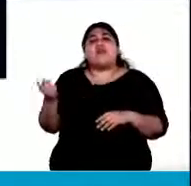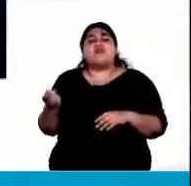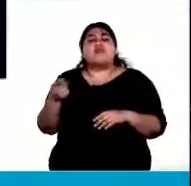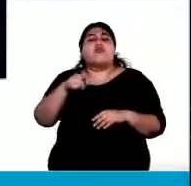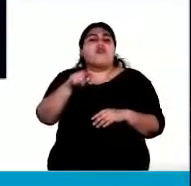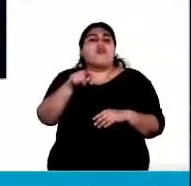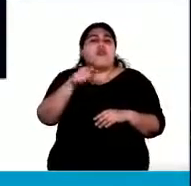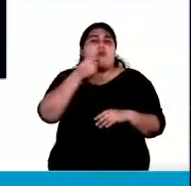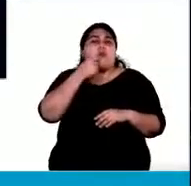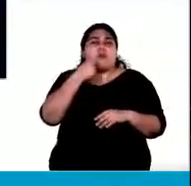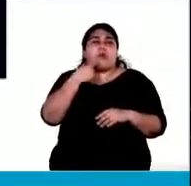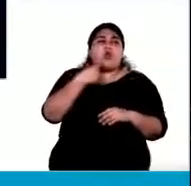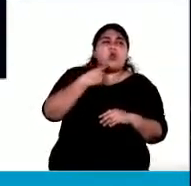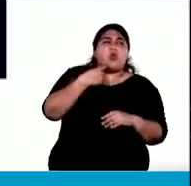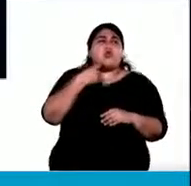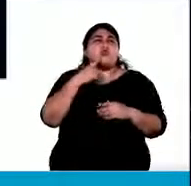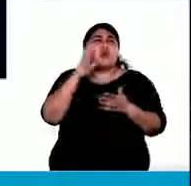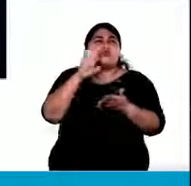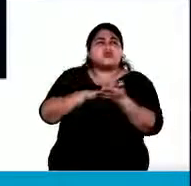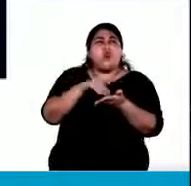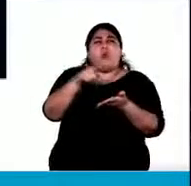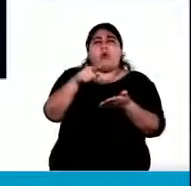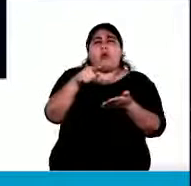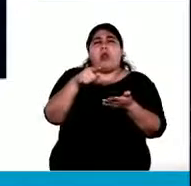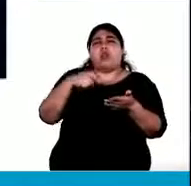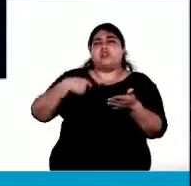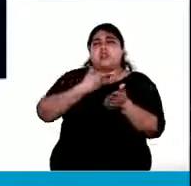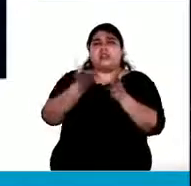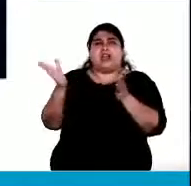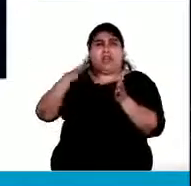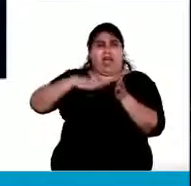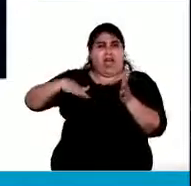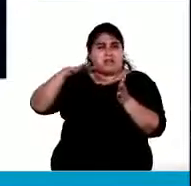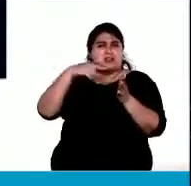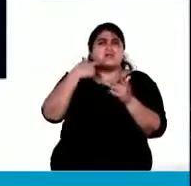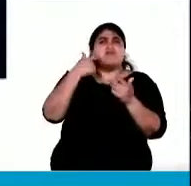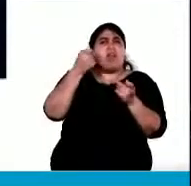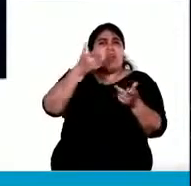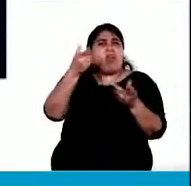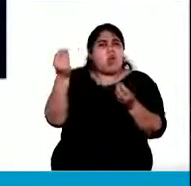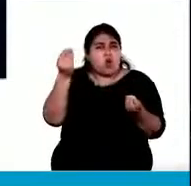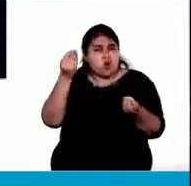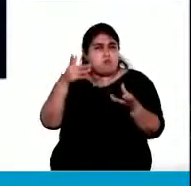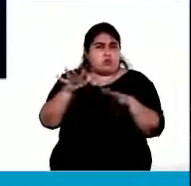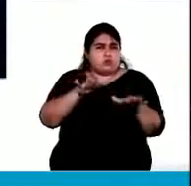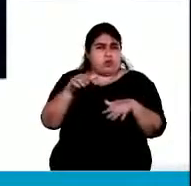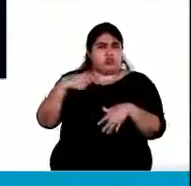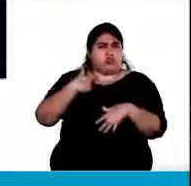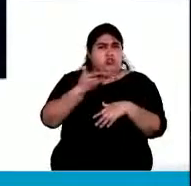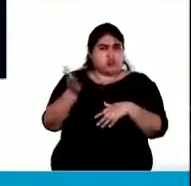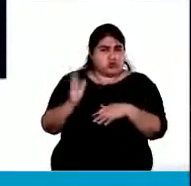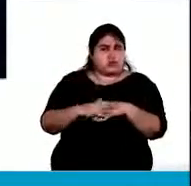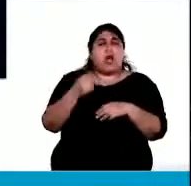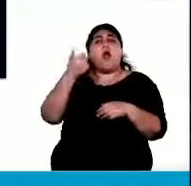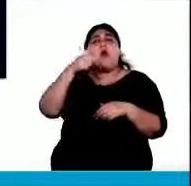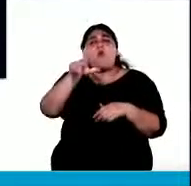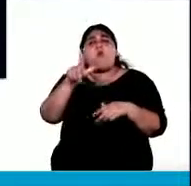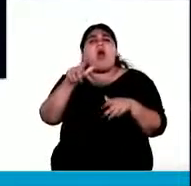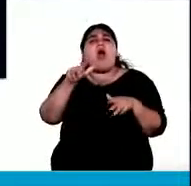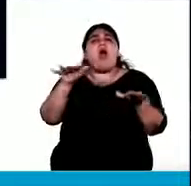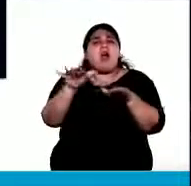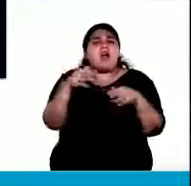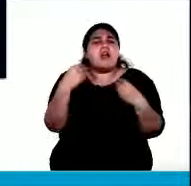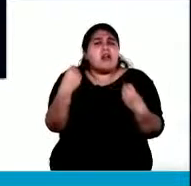en incertidumbre, habló de la incertidumbre social, nosotros venimos a dar certeza también en materia social. Pero ¿cuáles son las certezas que